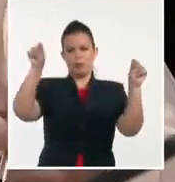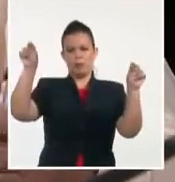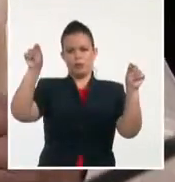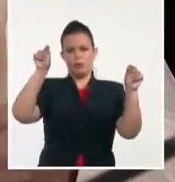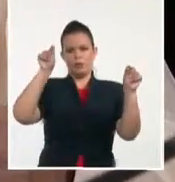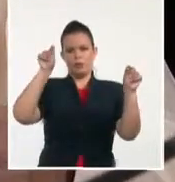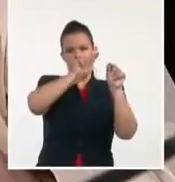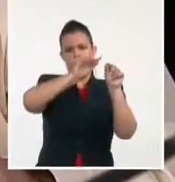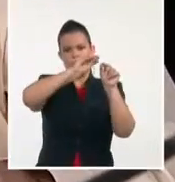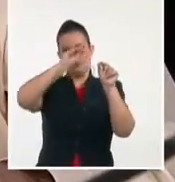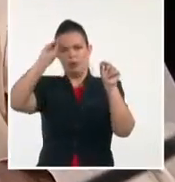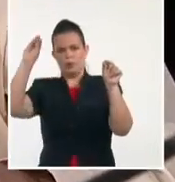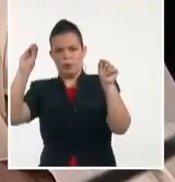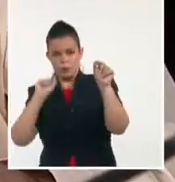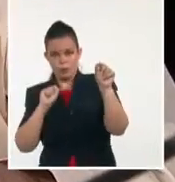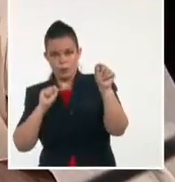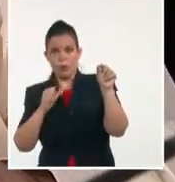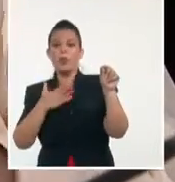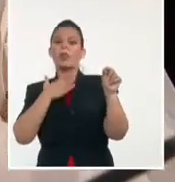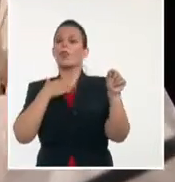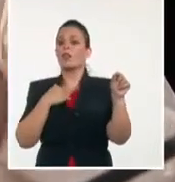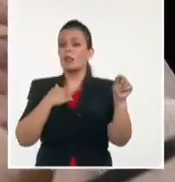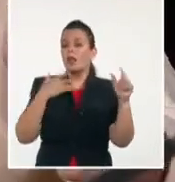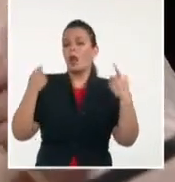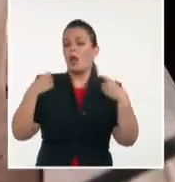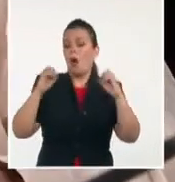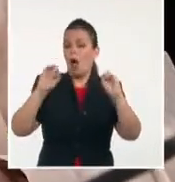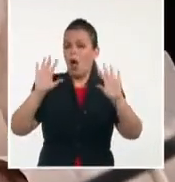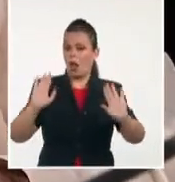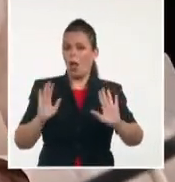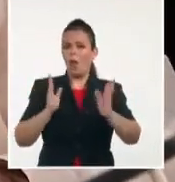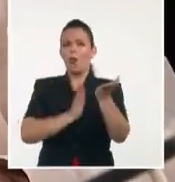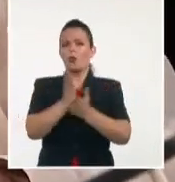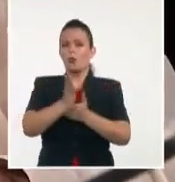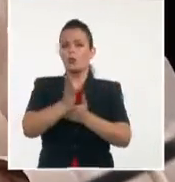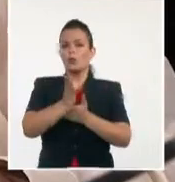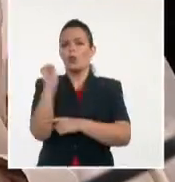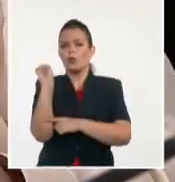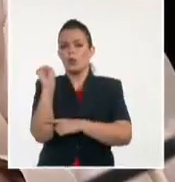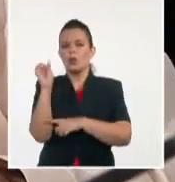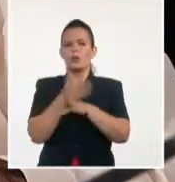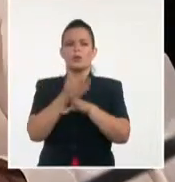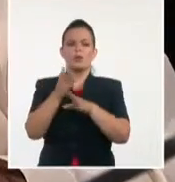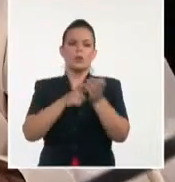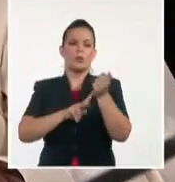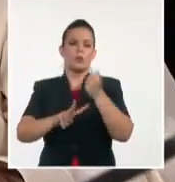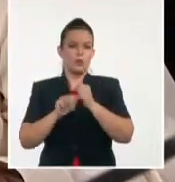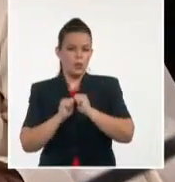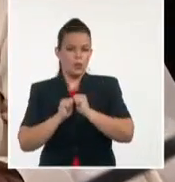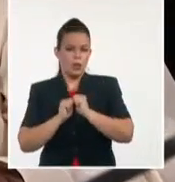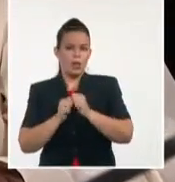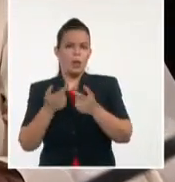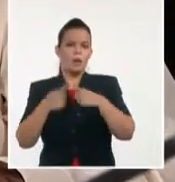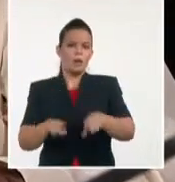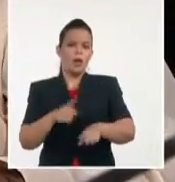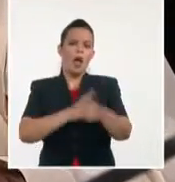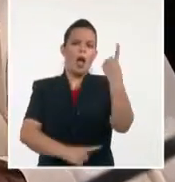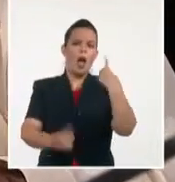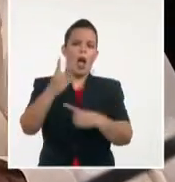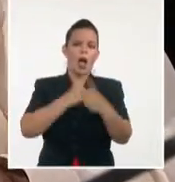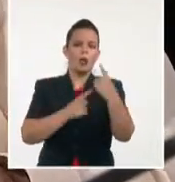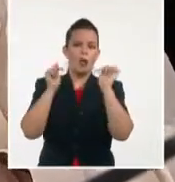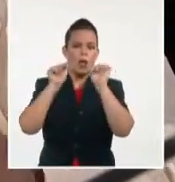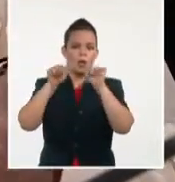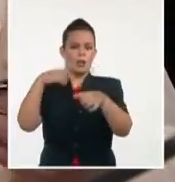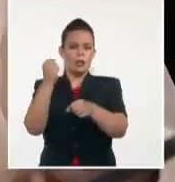siguieran formando muchos de todas nuestras provincias para poder también abarcar. Pero van también al Instituto de Recursos